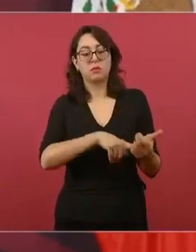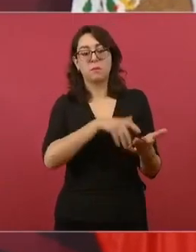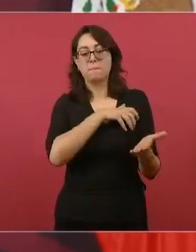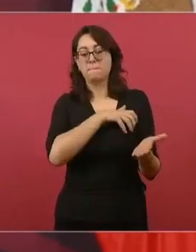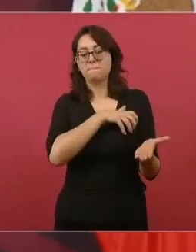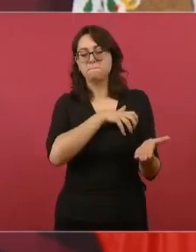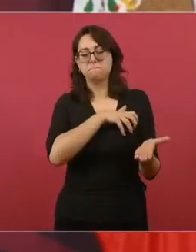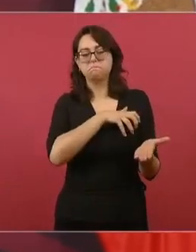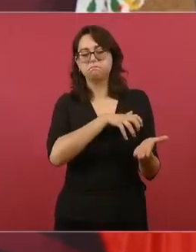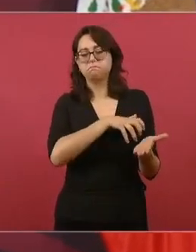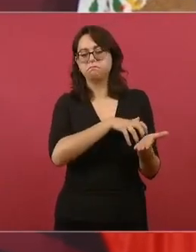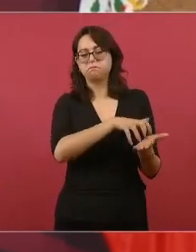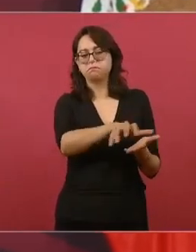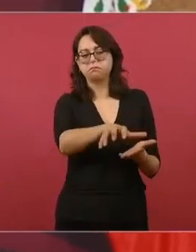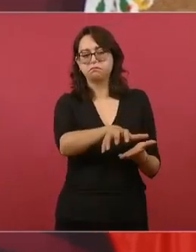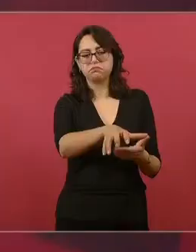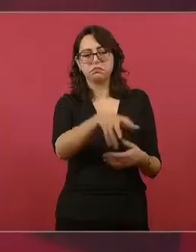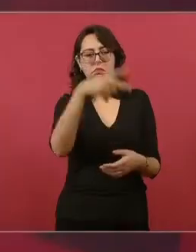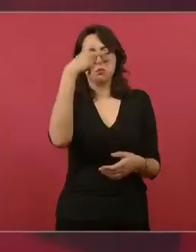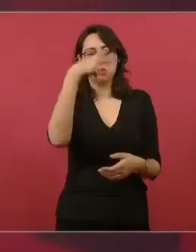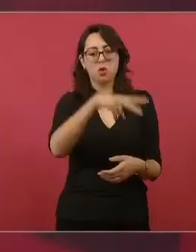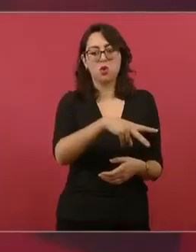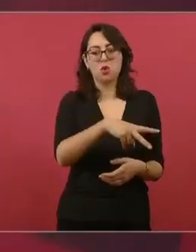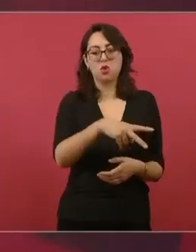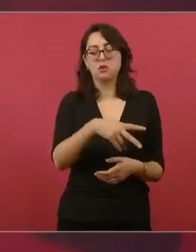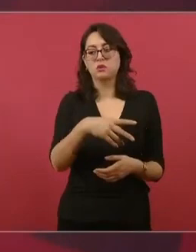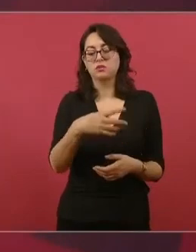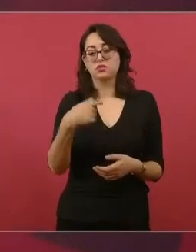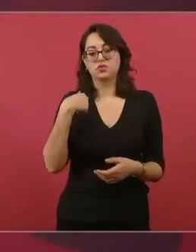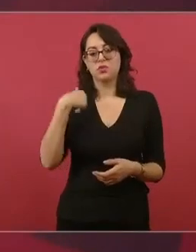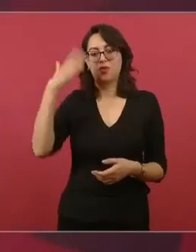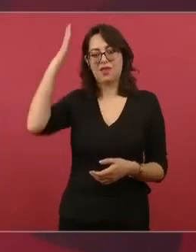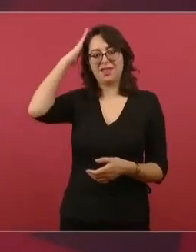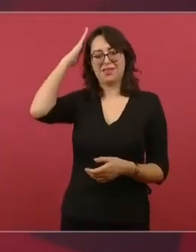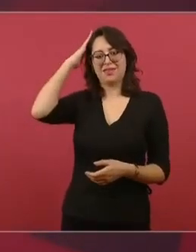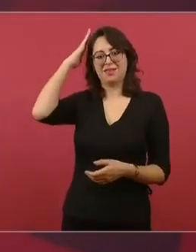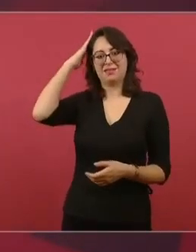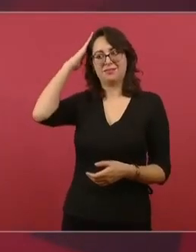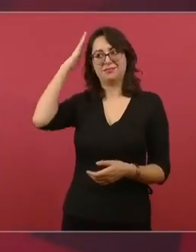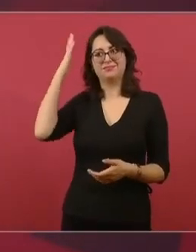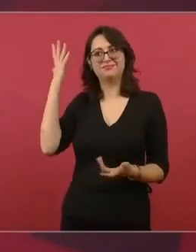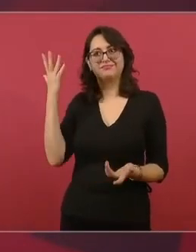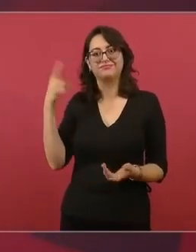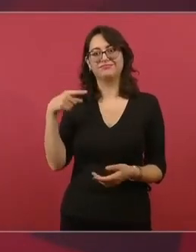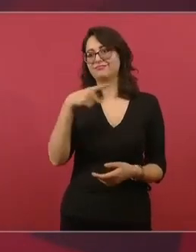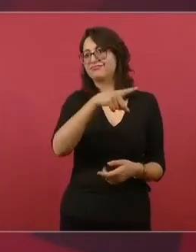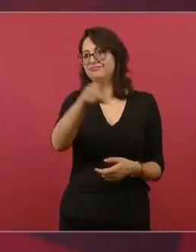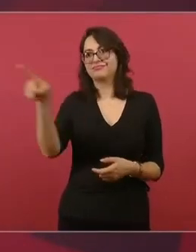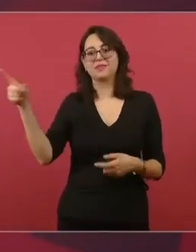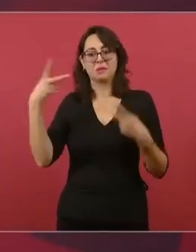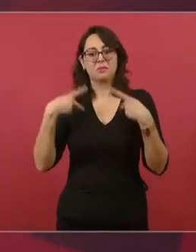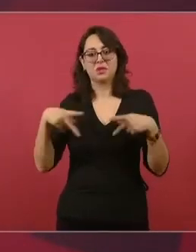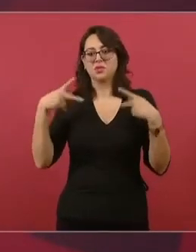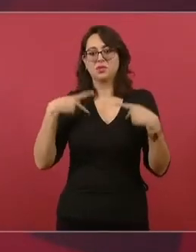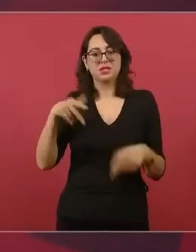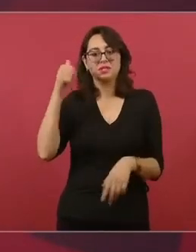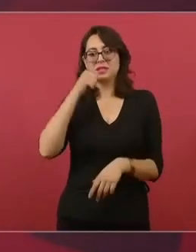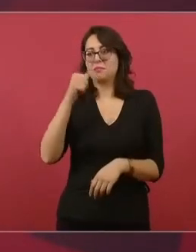de mexicanos desde hace muchos años, algunos que